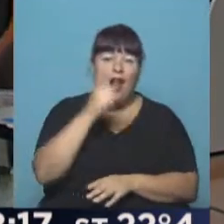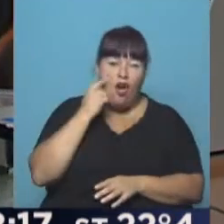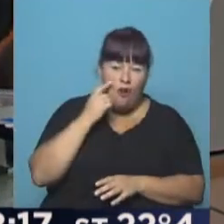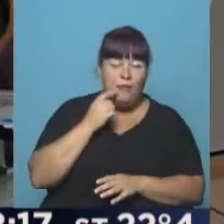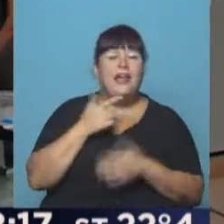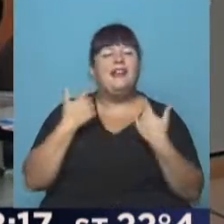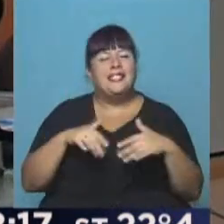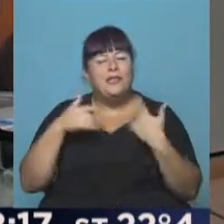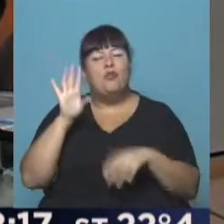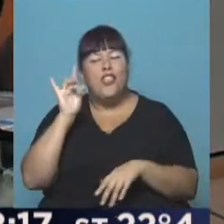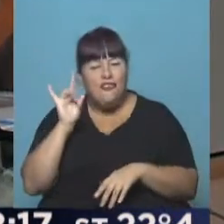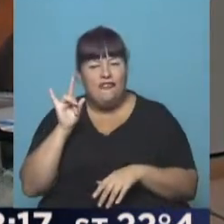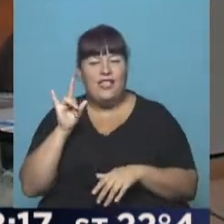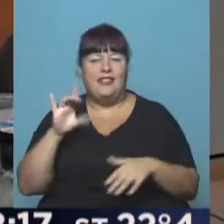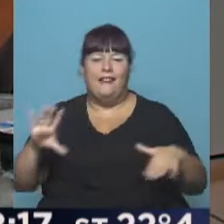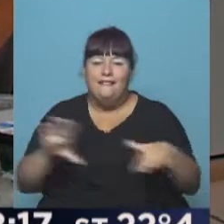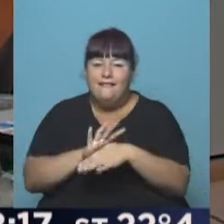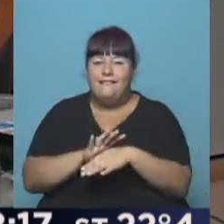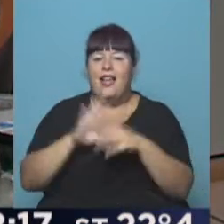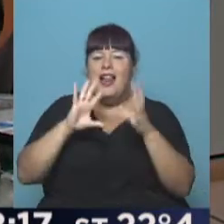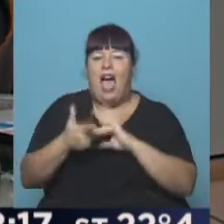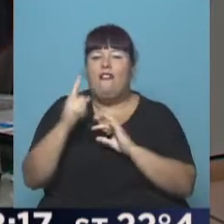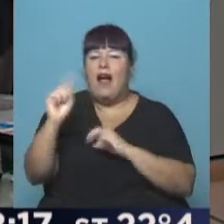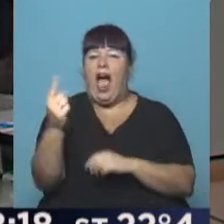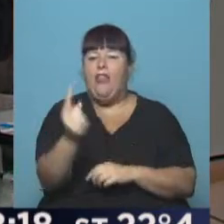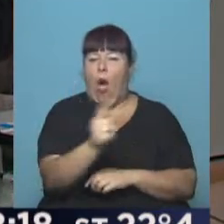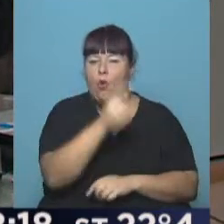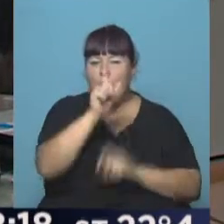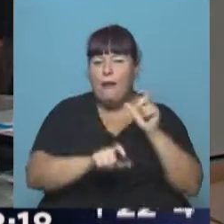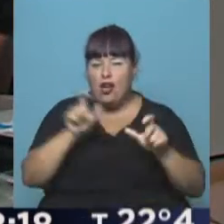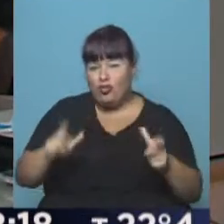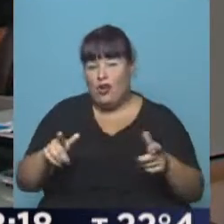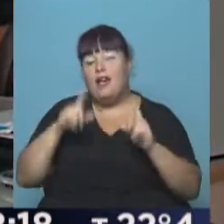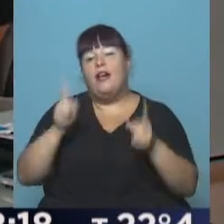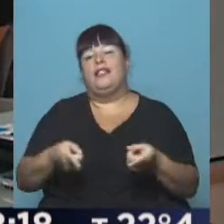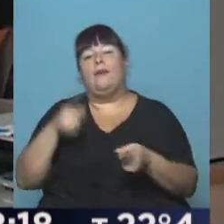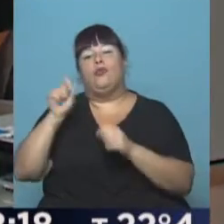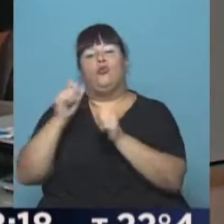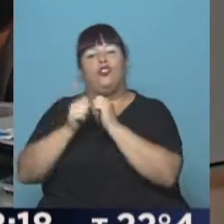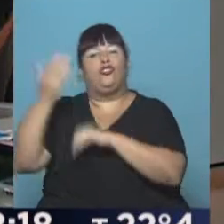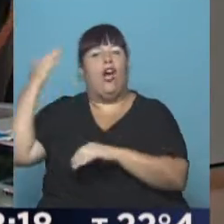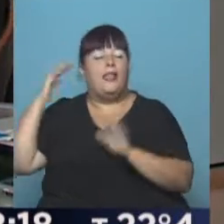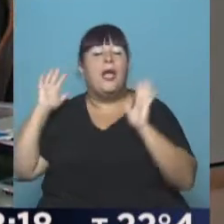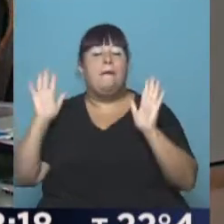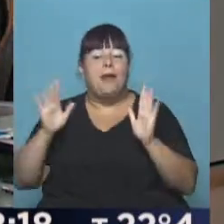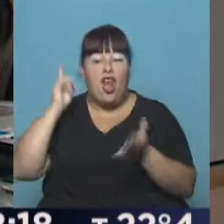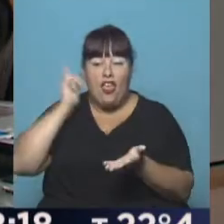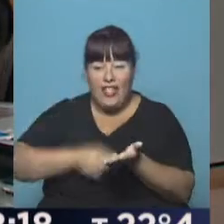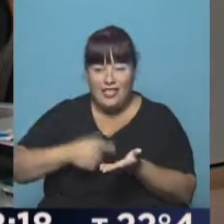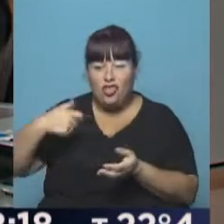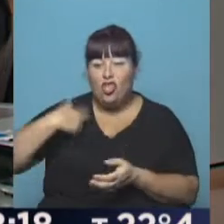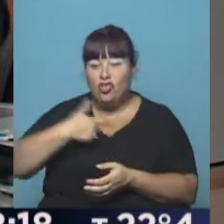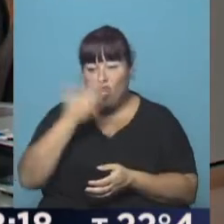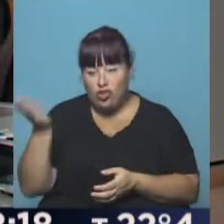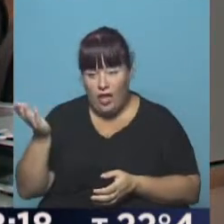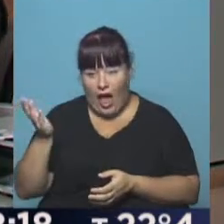en es muy determinadas difícil funciones. poder determinar las actitudes individuales de una persona porque detrás de ella está su historia. Ahora, las decisiones